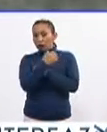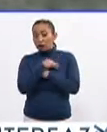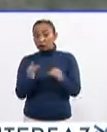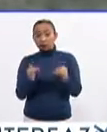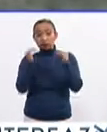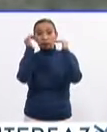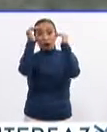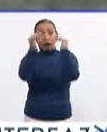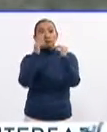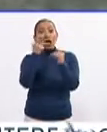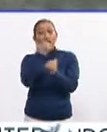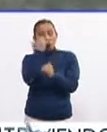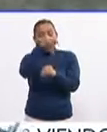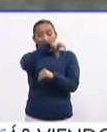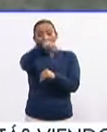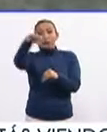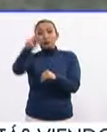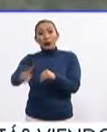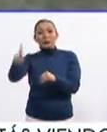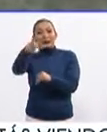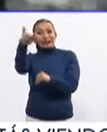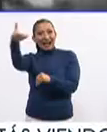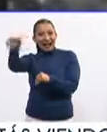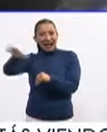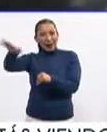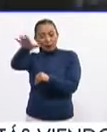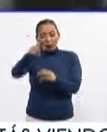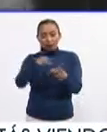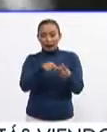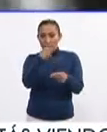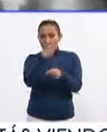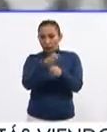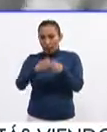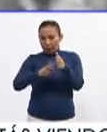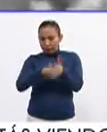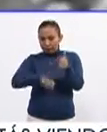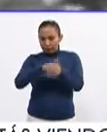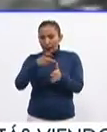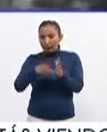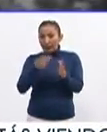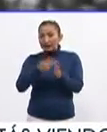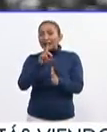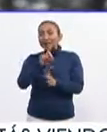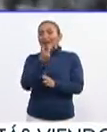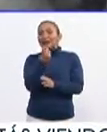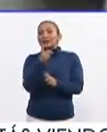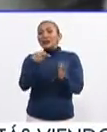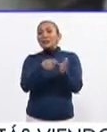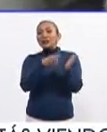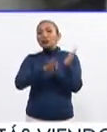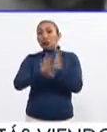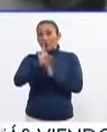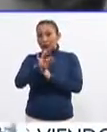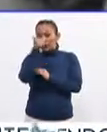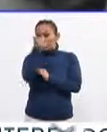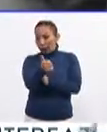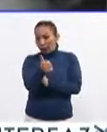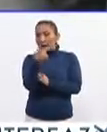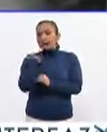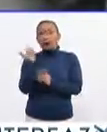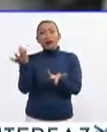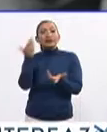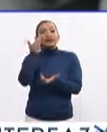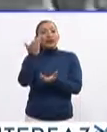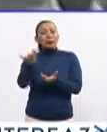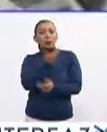ponderó la implementación de escuelas rurales y agrícolas. La segunda reforma se presentó el 30 de diciembre de 1946, durante